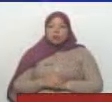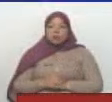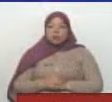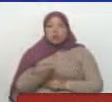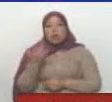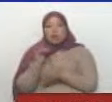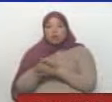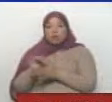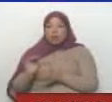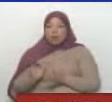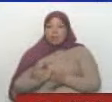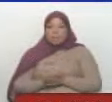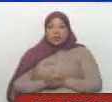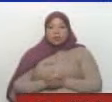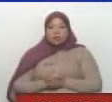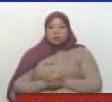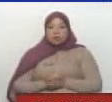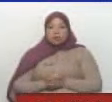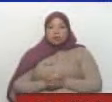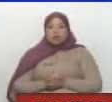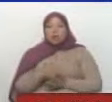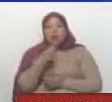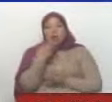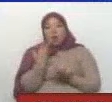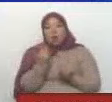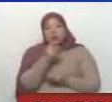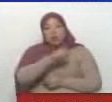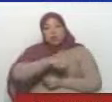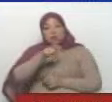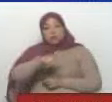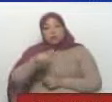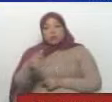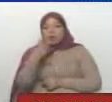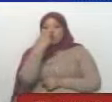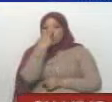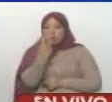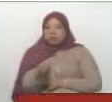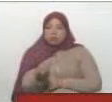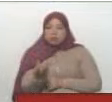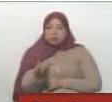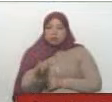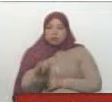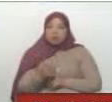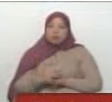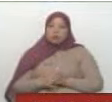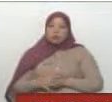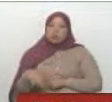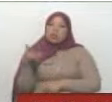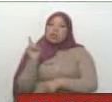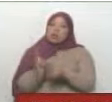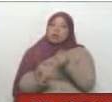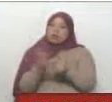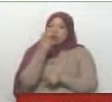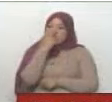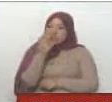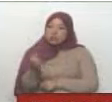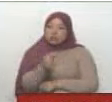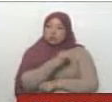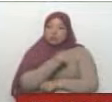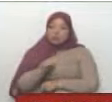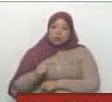digo a los compañeros y se lo digo a mucha gente que hablo en el mundo, que nos visita, algunas visitas en privado,